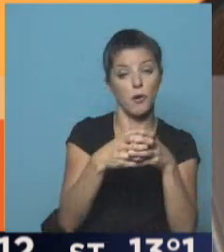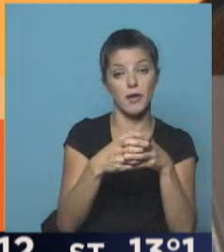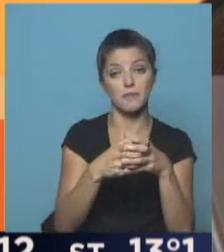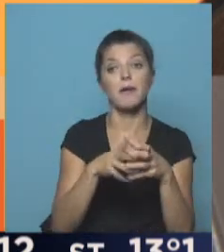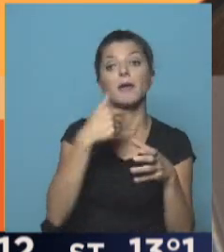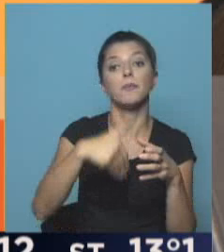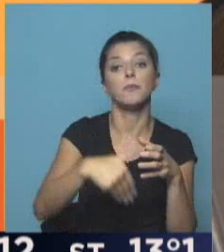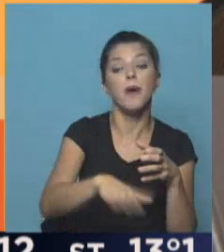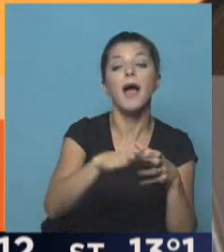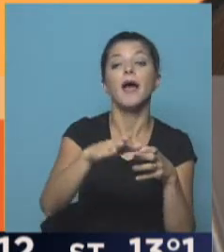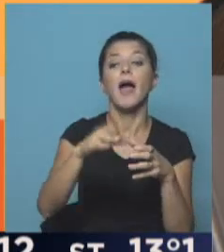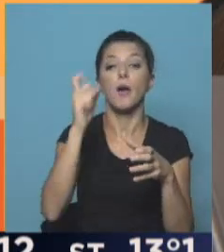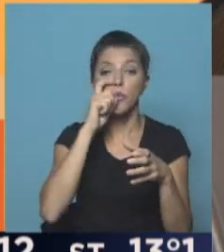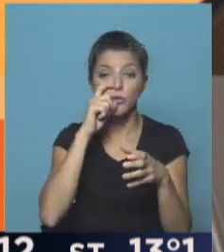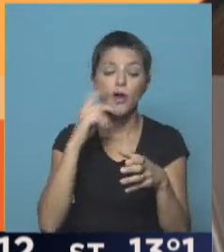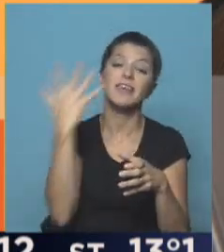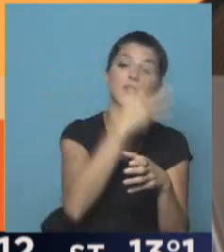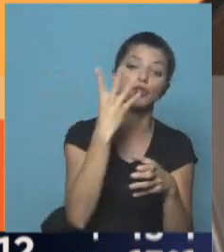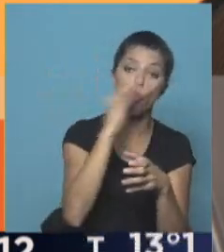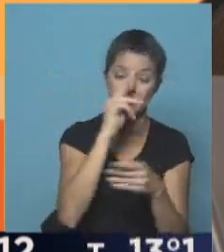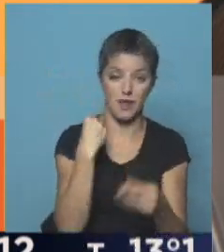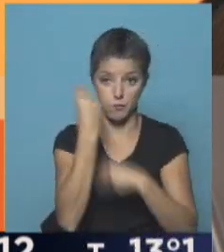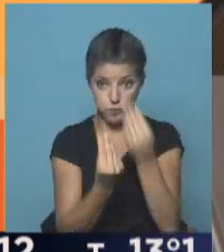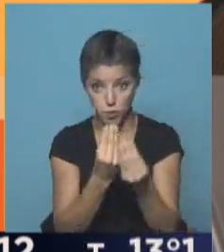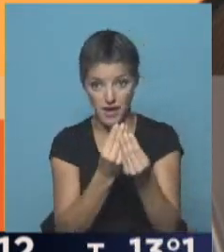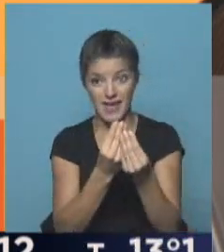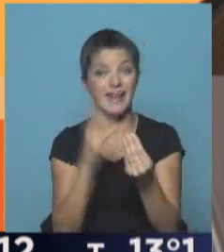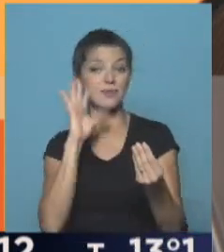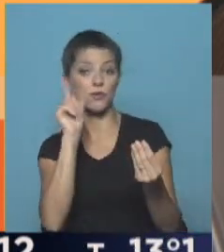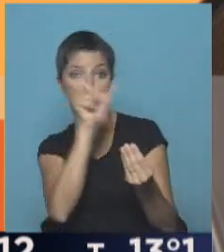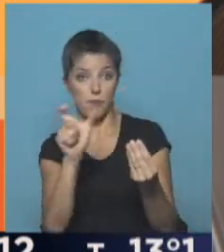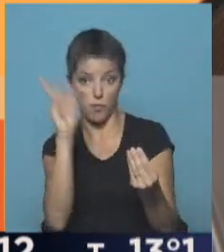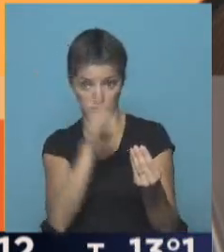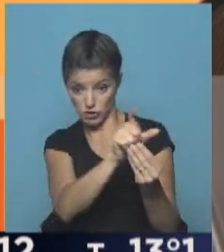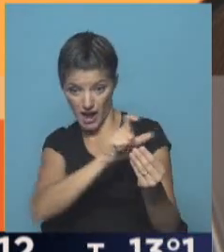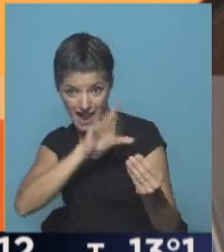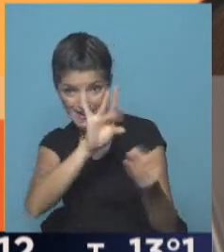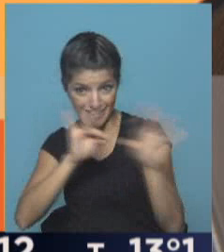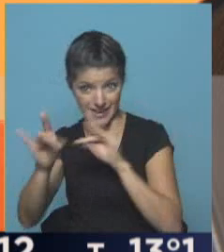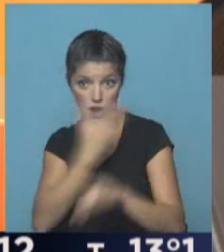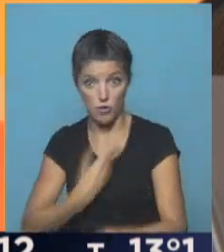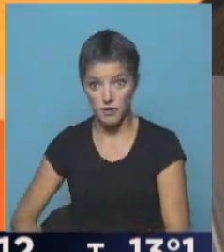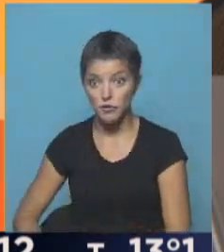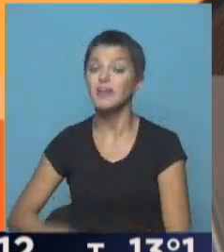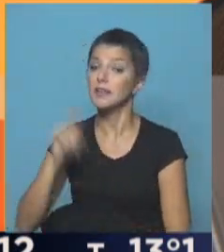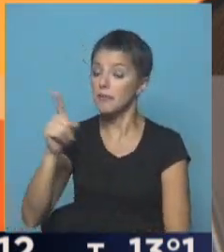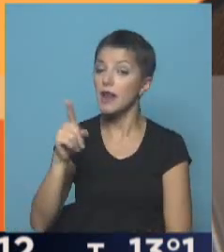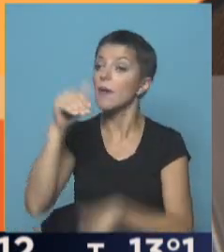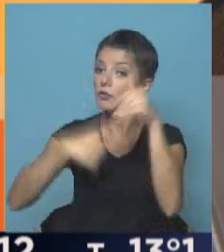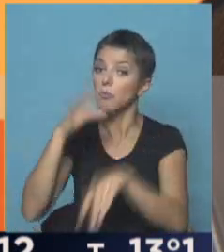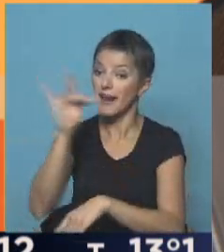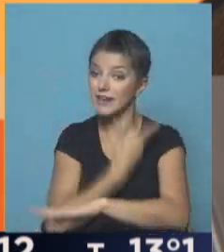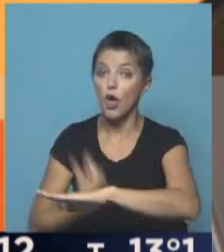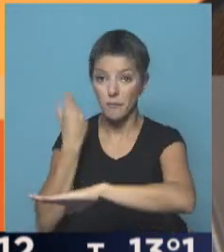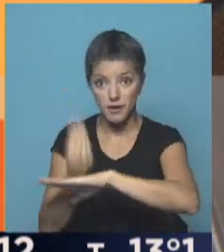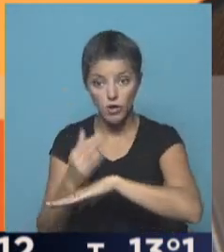mediados de año, 540 delegados, de los cuales la mitad serán elegidos prácticamente por el gobierno, y las elecciones para gobernador, que